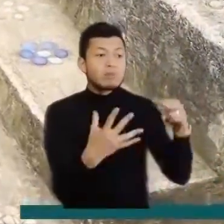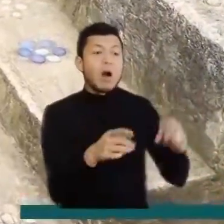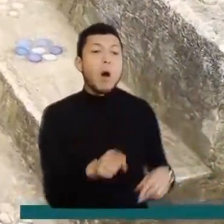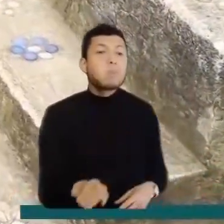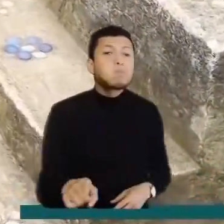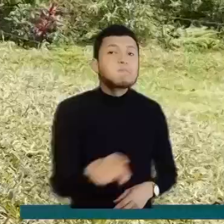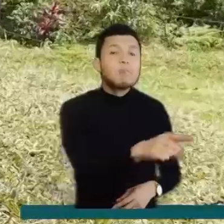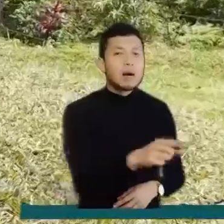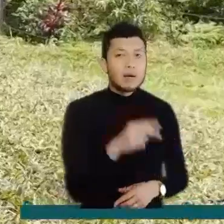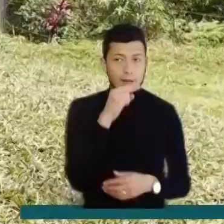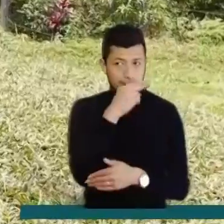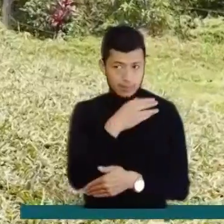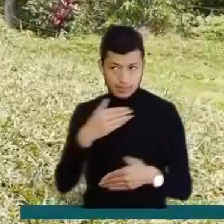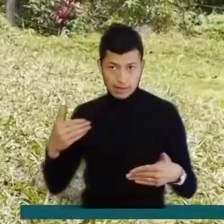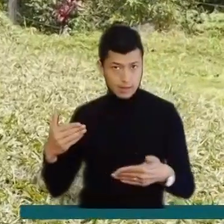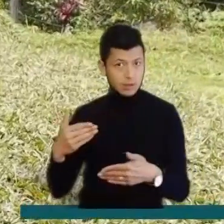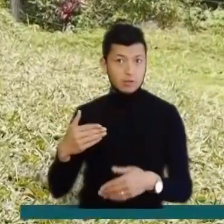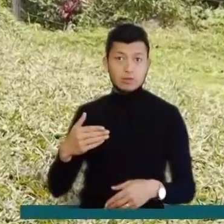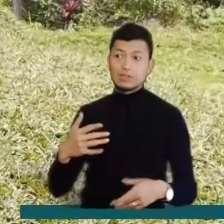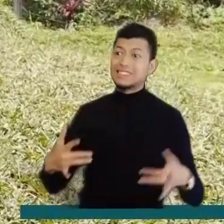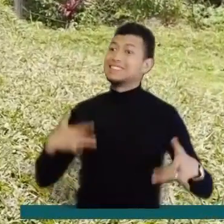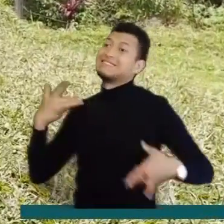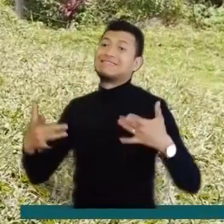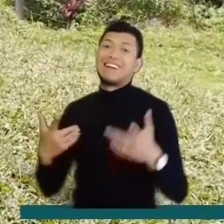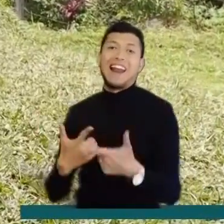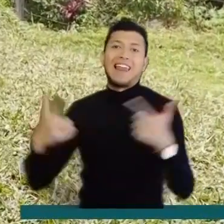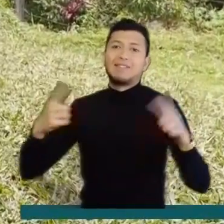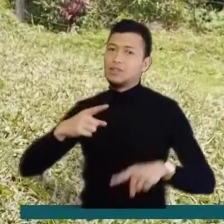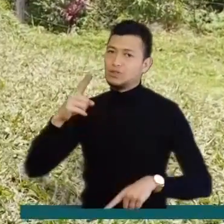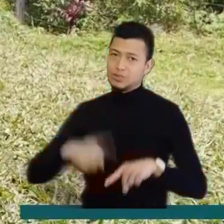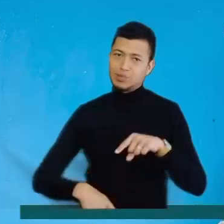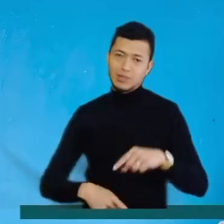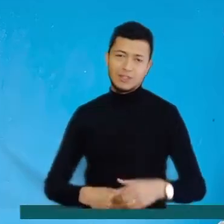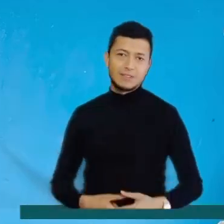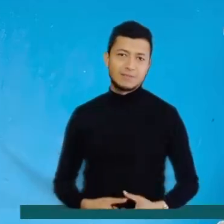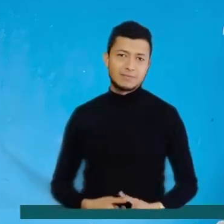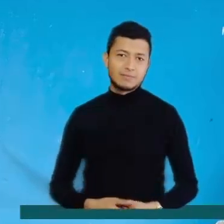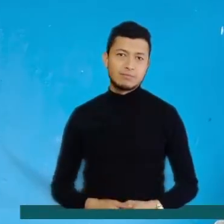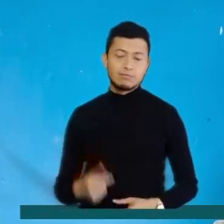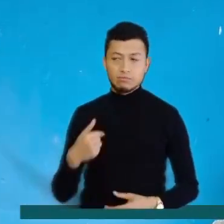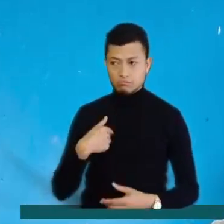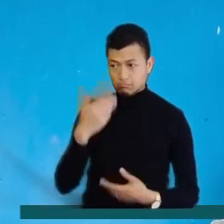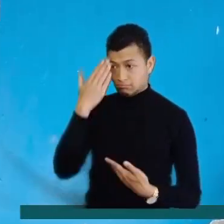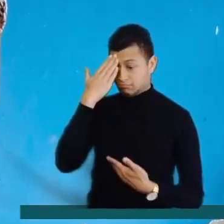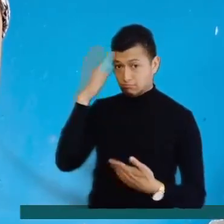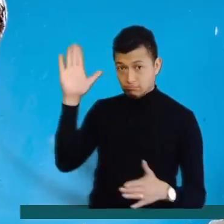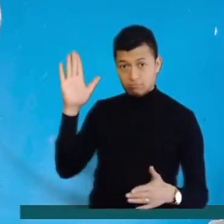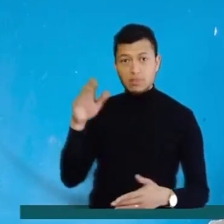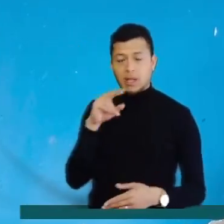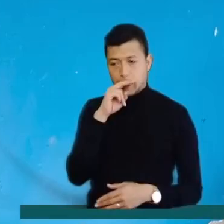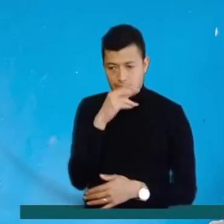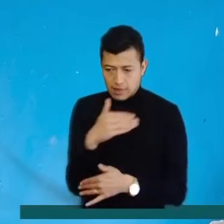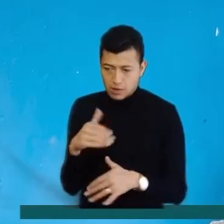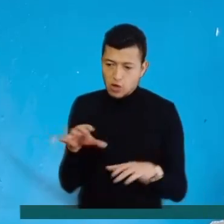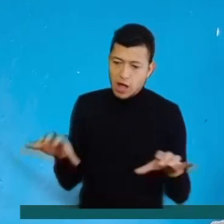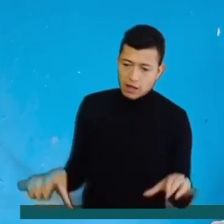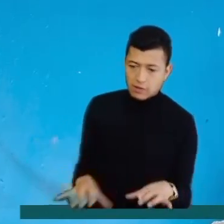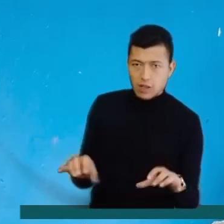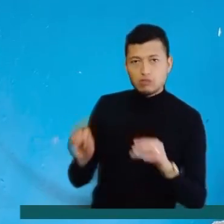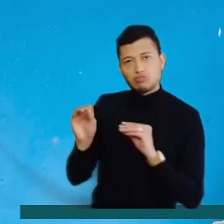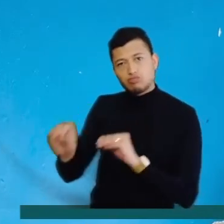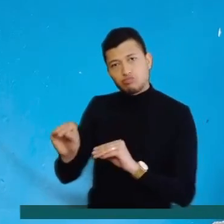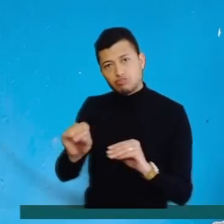artefactos explosivos, los niños no pueden divertirse libremente. No tenía conocimiento y bueno, llevamos a los niños a ciertas